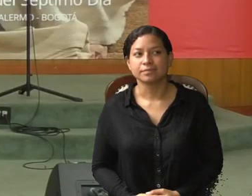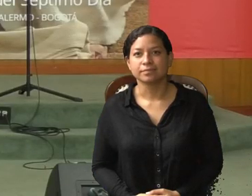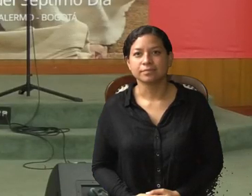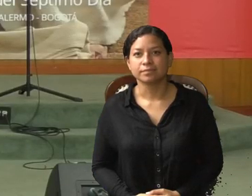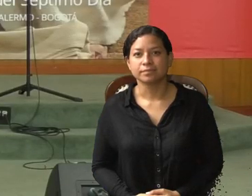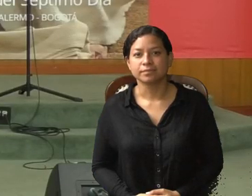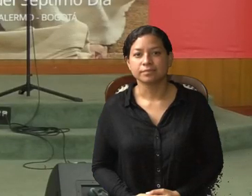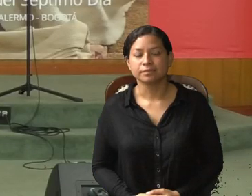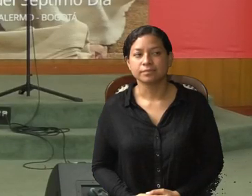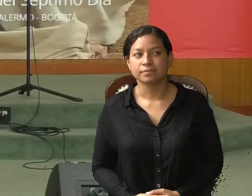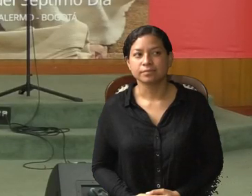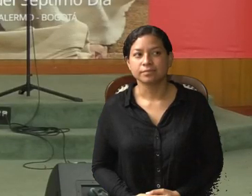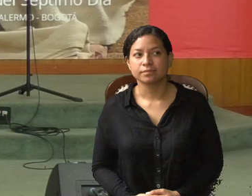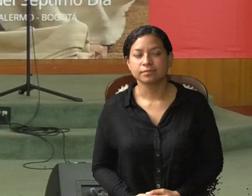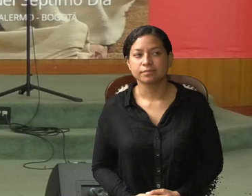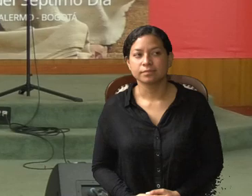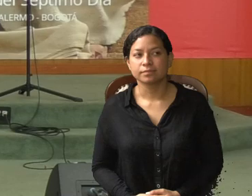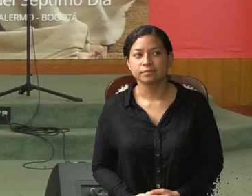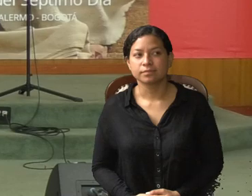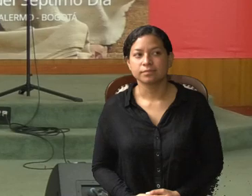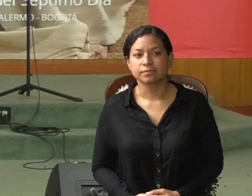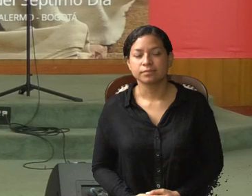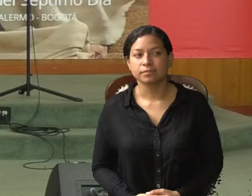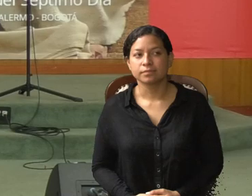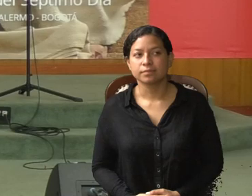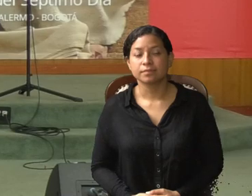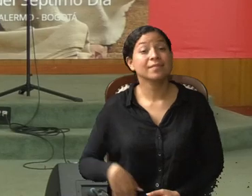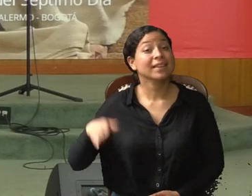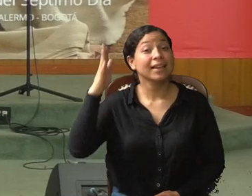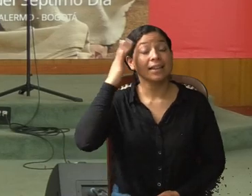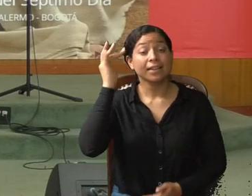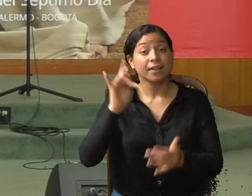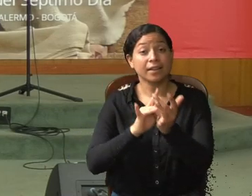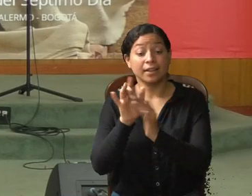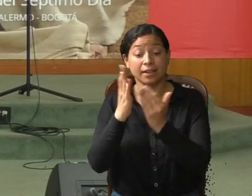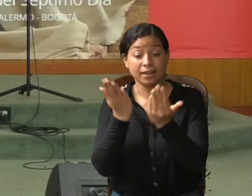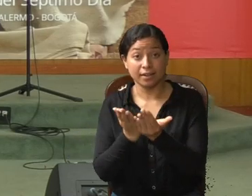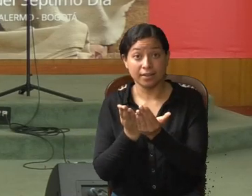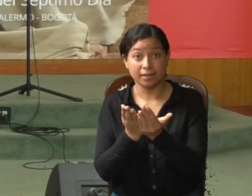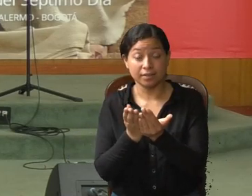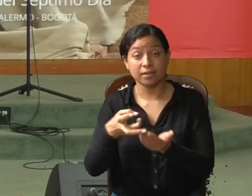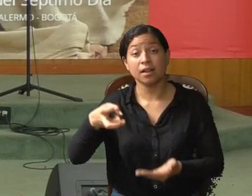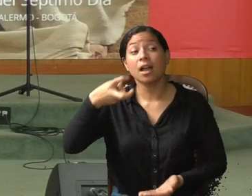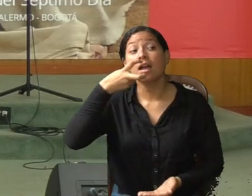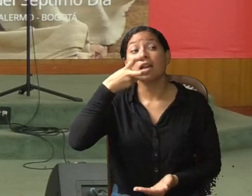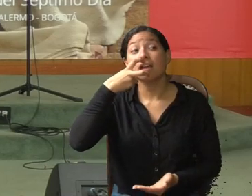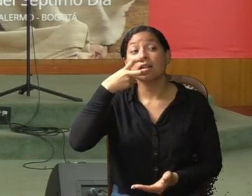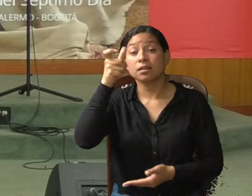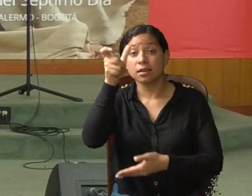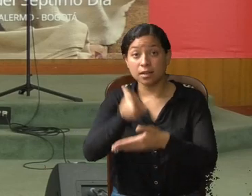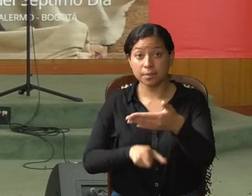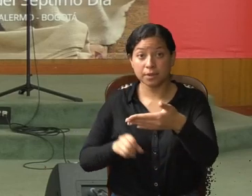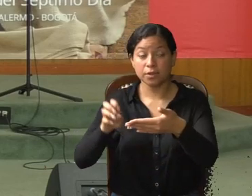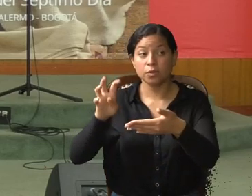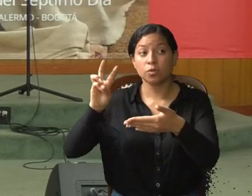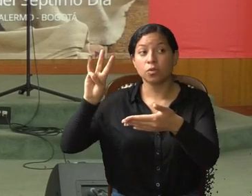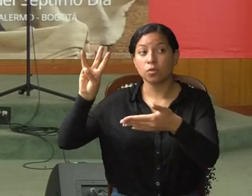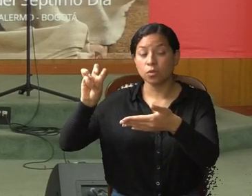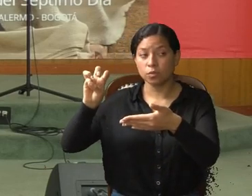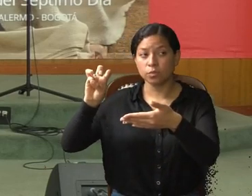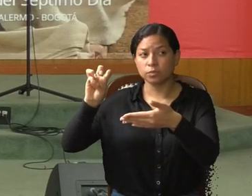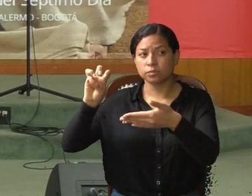¿Saben que el profeta Isaías, en Isaías capítulo 8, vuelve a usar estas dos mismas